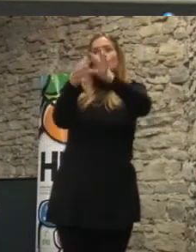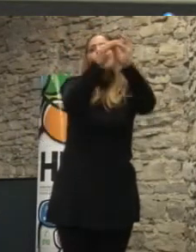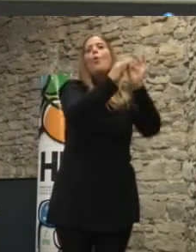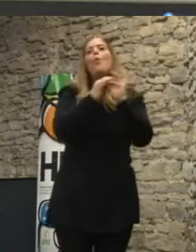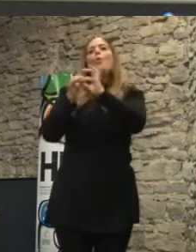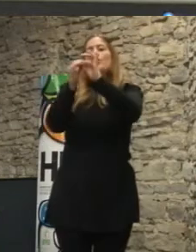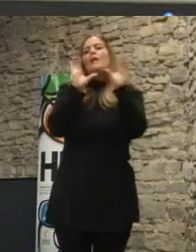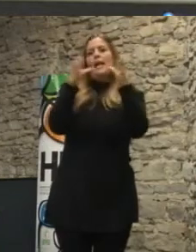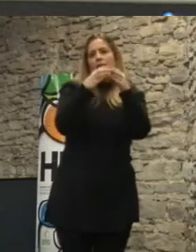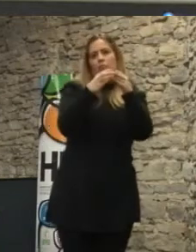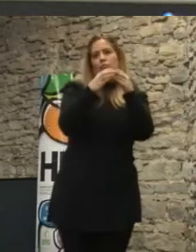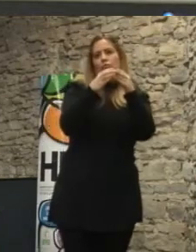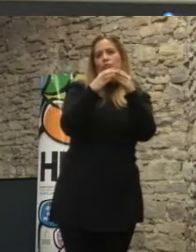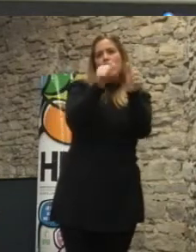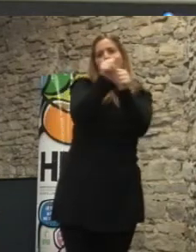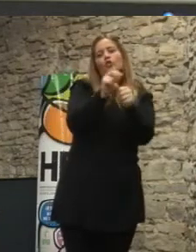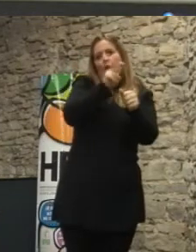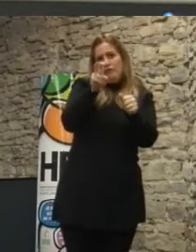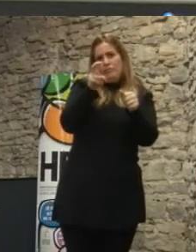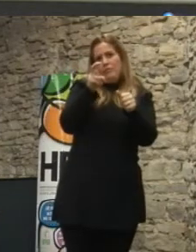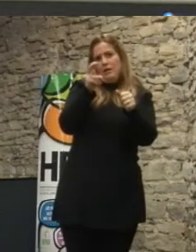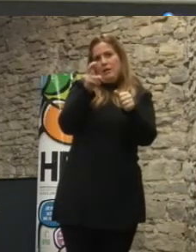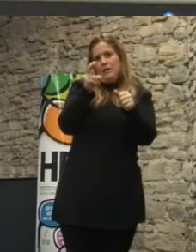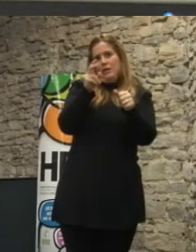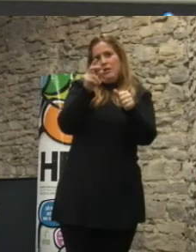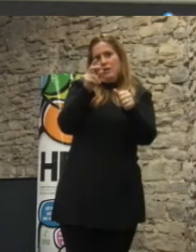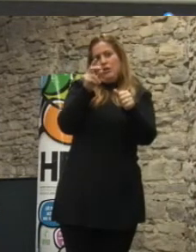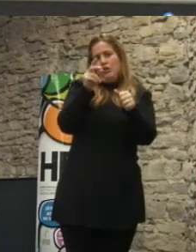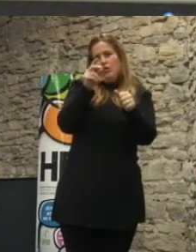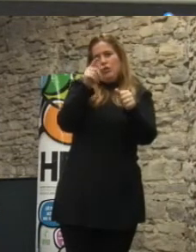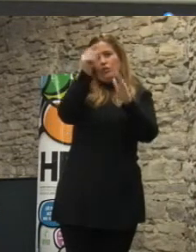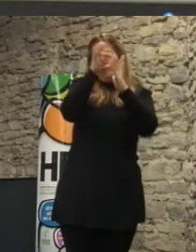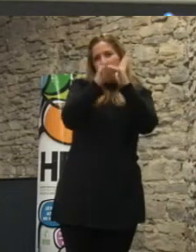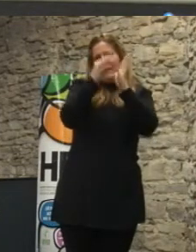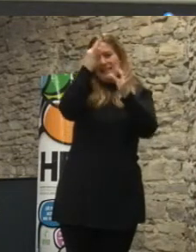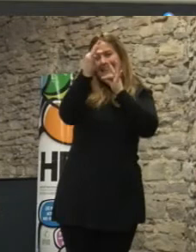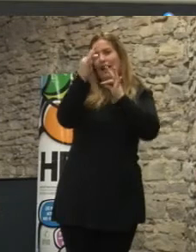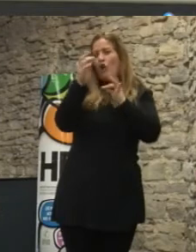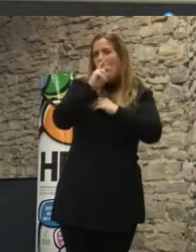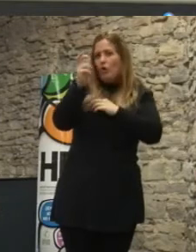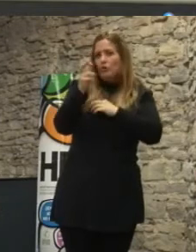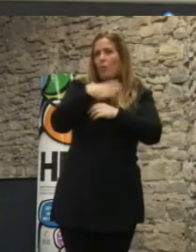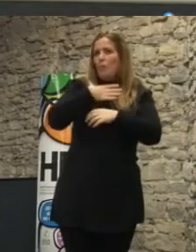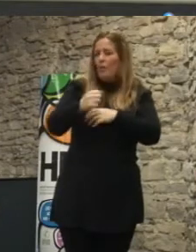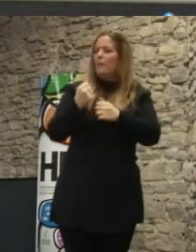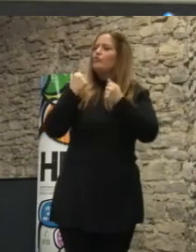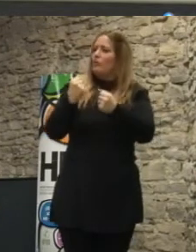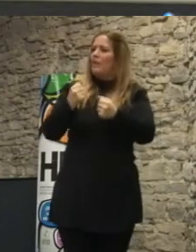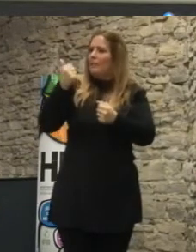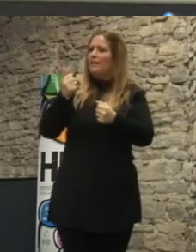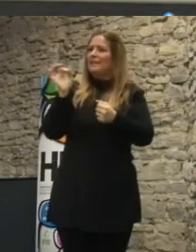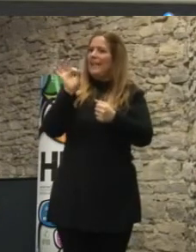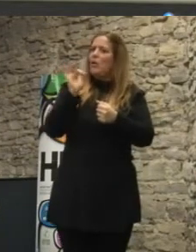otro criterio, no seríamos más potentes, no podríamos hacerlo mejor todavía, que no ese